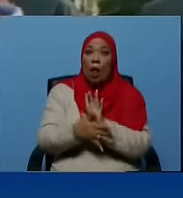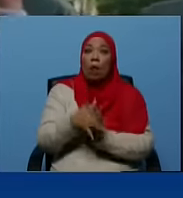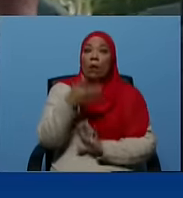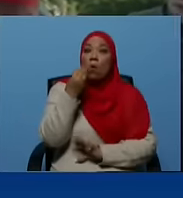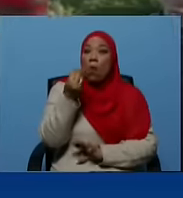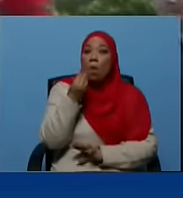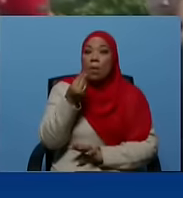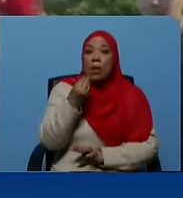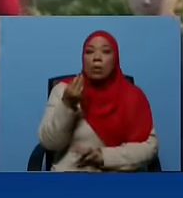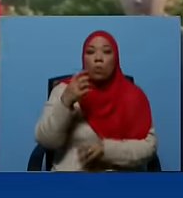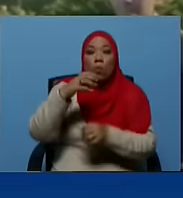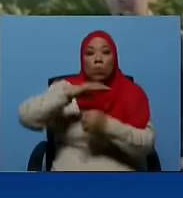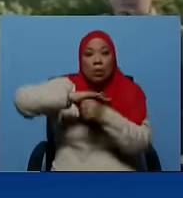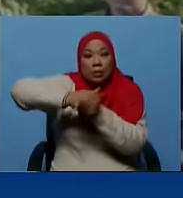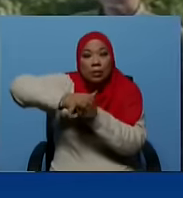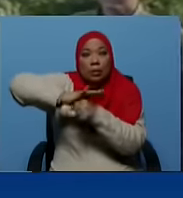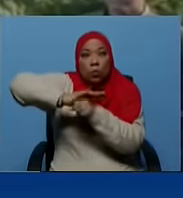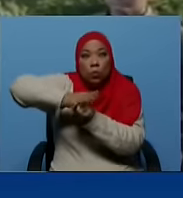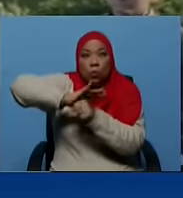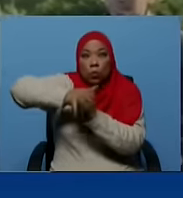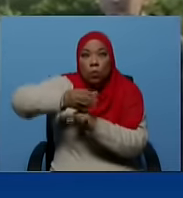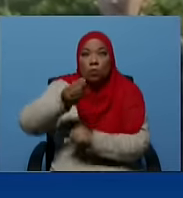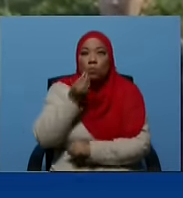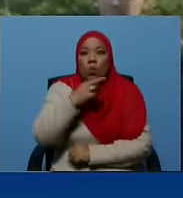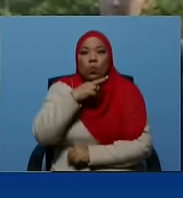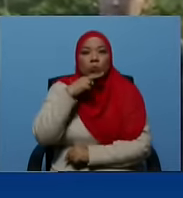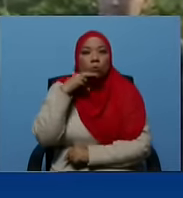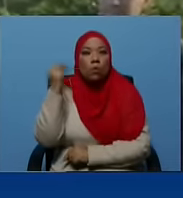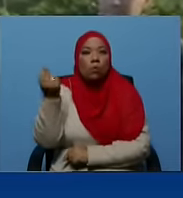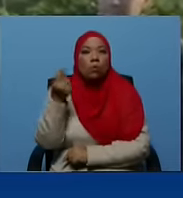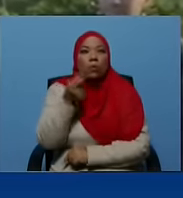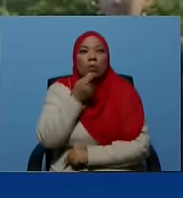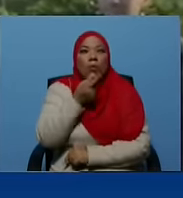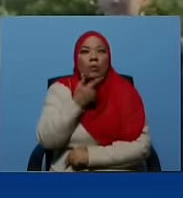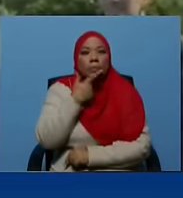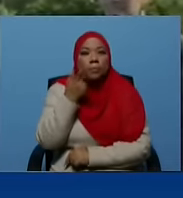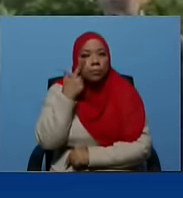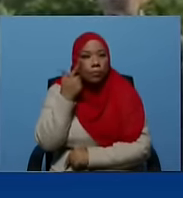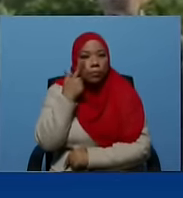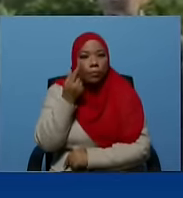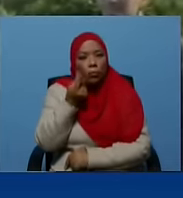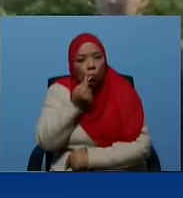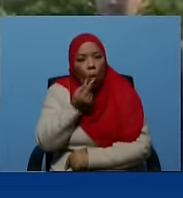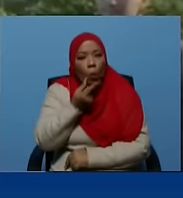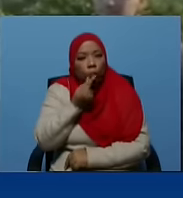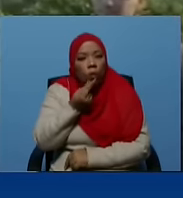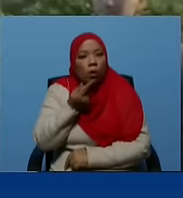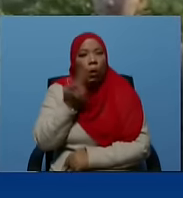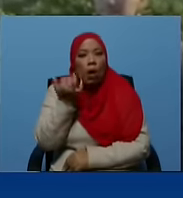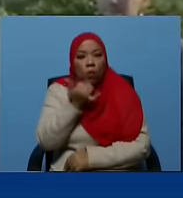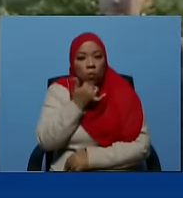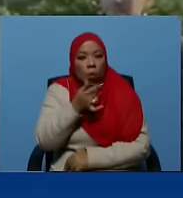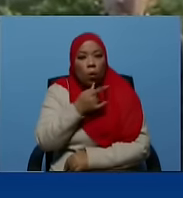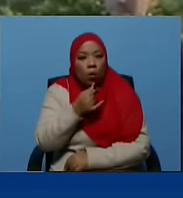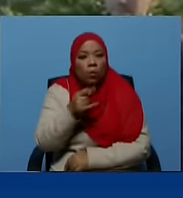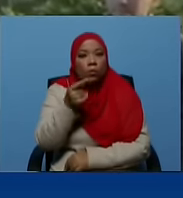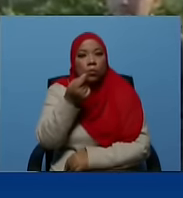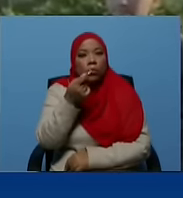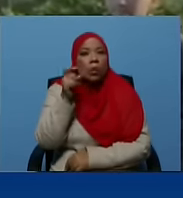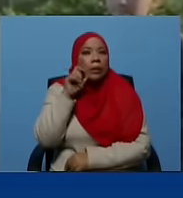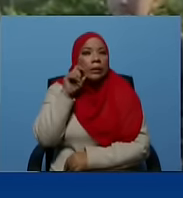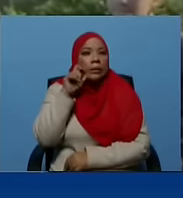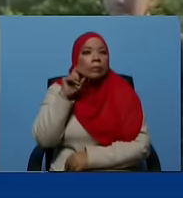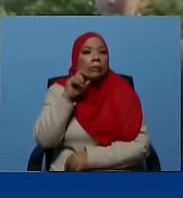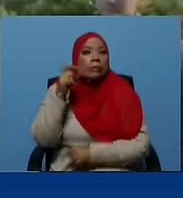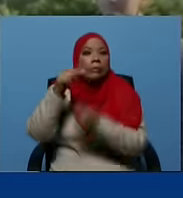la la naranja que es grande muy jugosa sin semilla yo estaba pendiente para masticarla Pues sabes que se le puede partir una muela